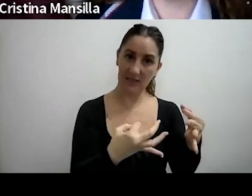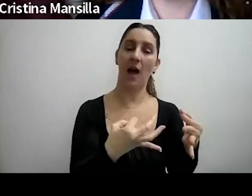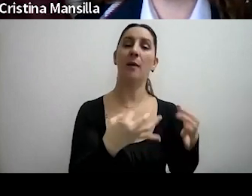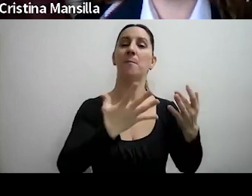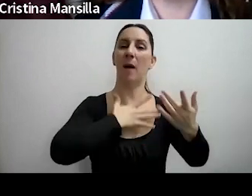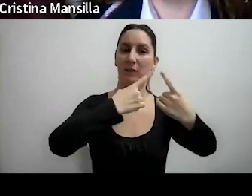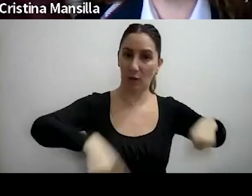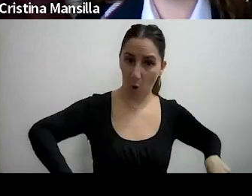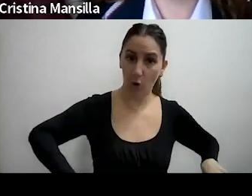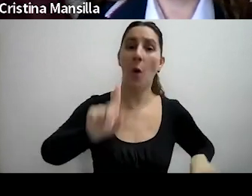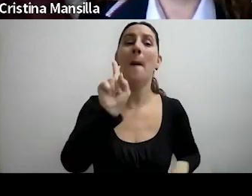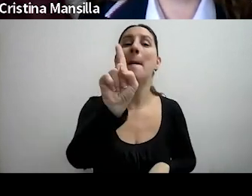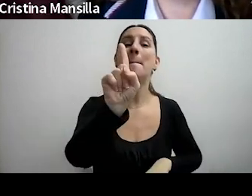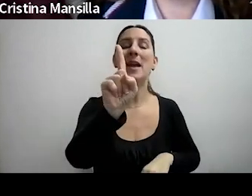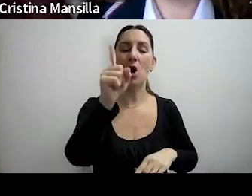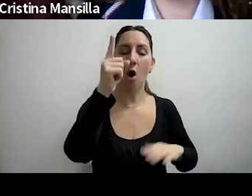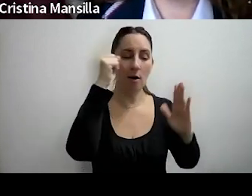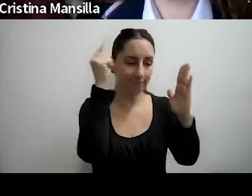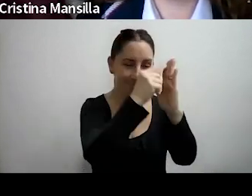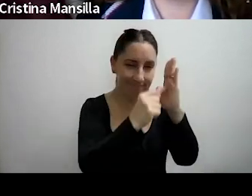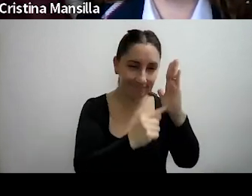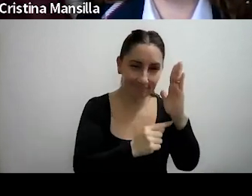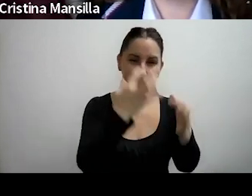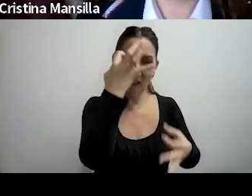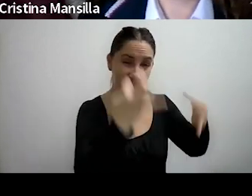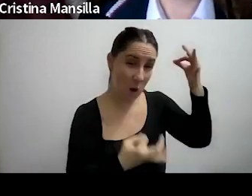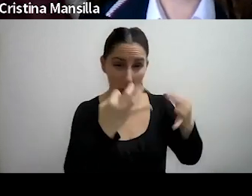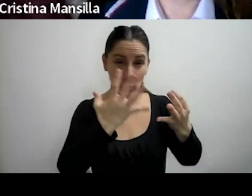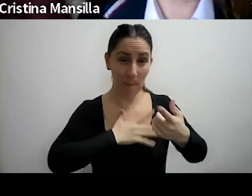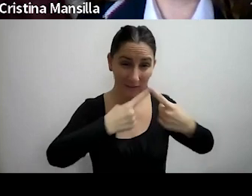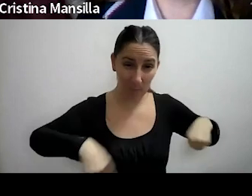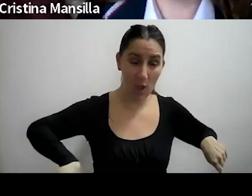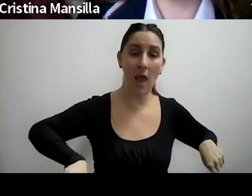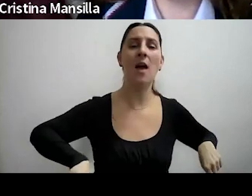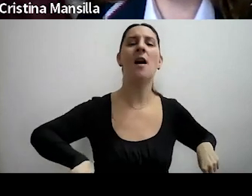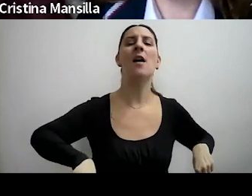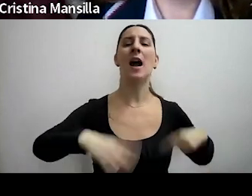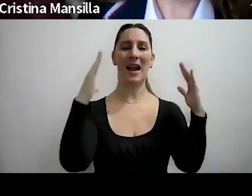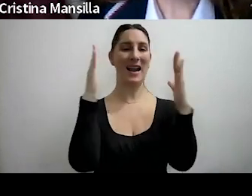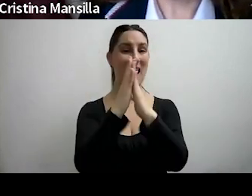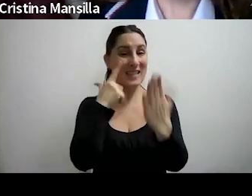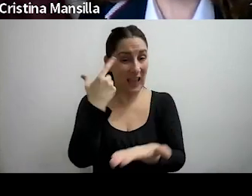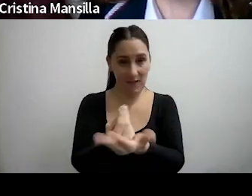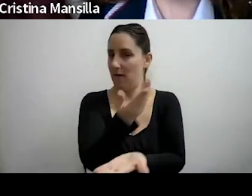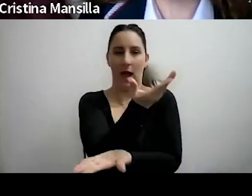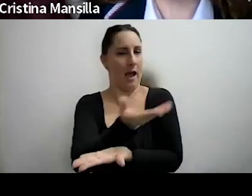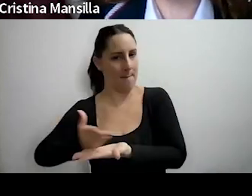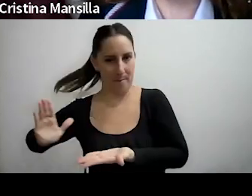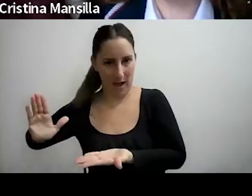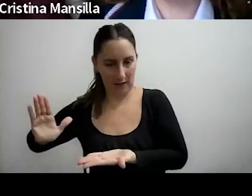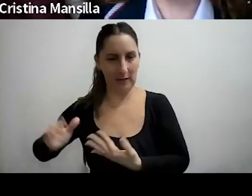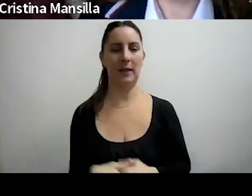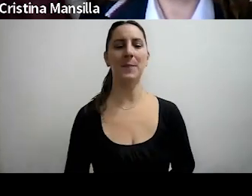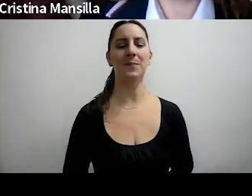fuera de los parámetros de evaluación patrimonial a la casa habitación. Una vez que se hace